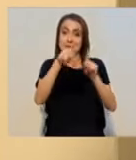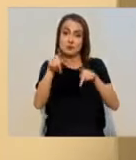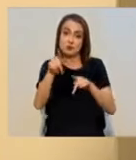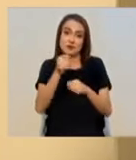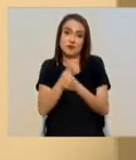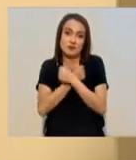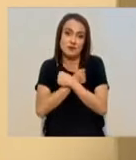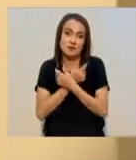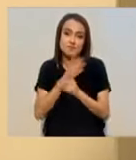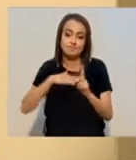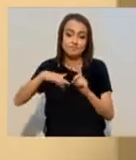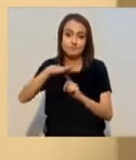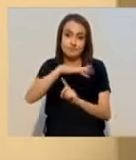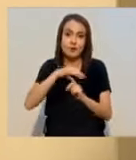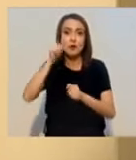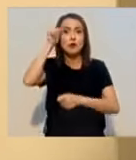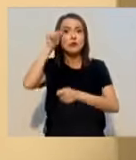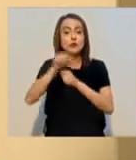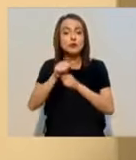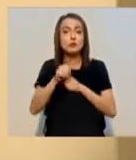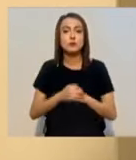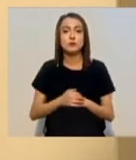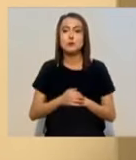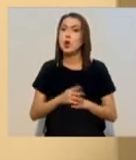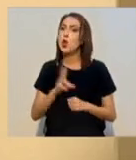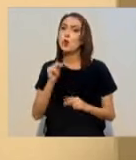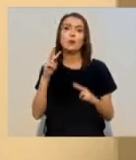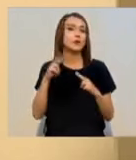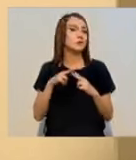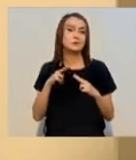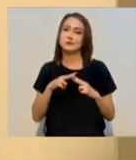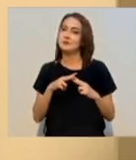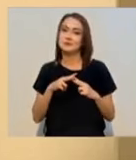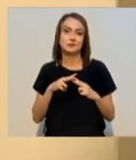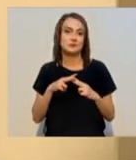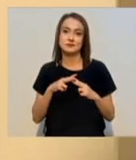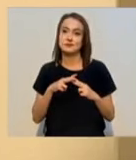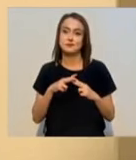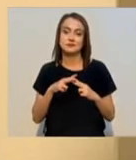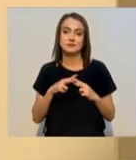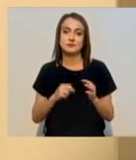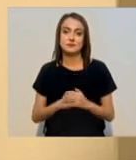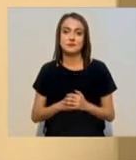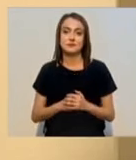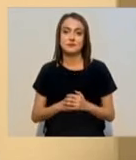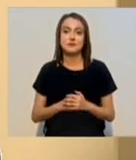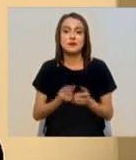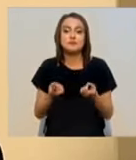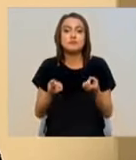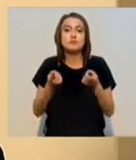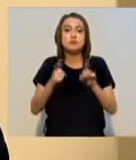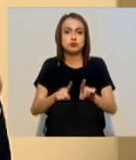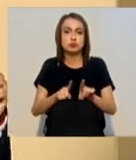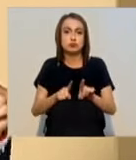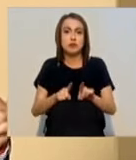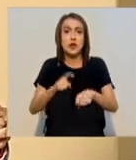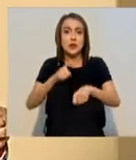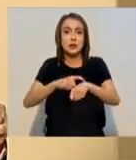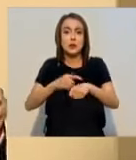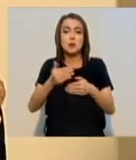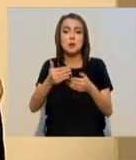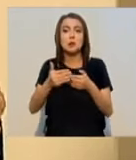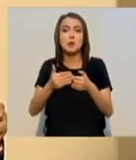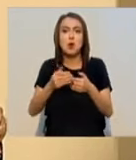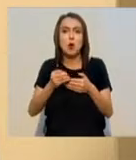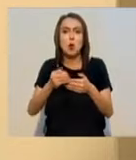queridos. Recordemos que no conocemos las secuelas de mediano a largo